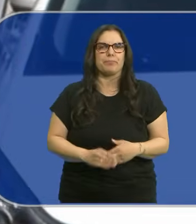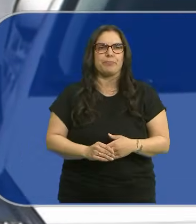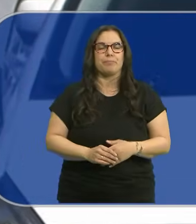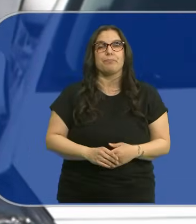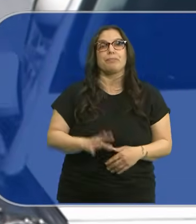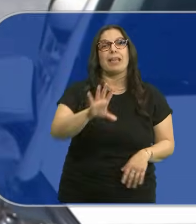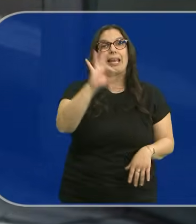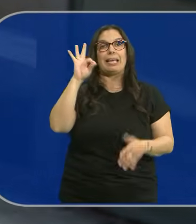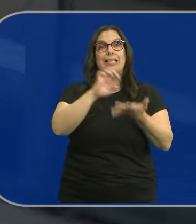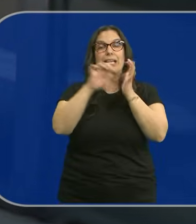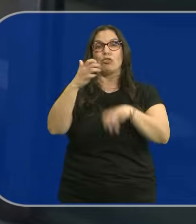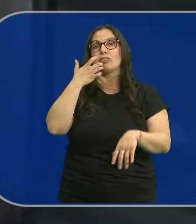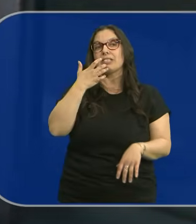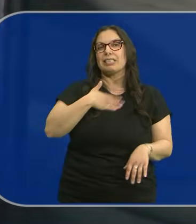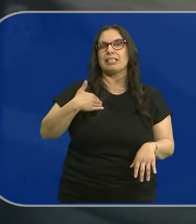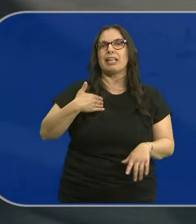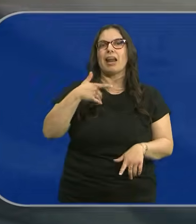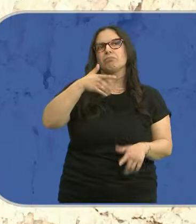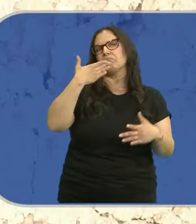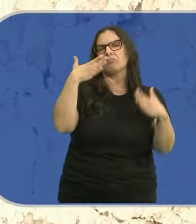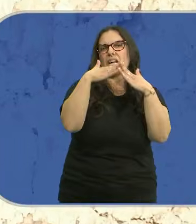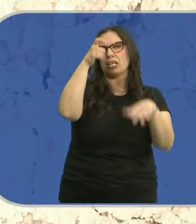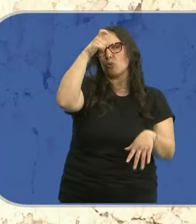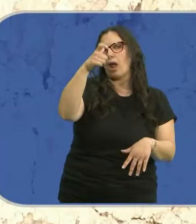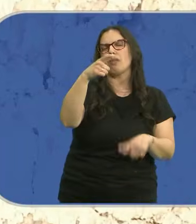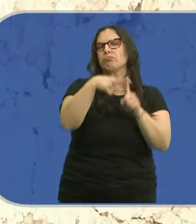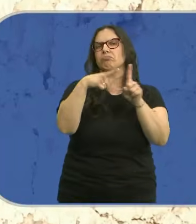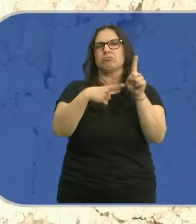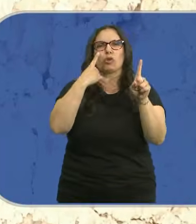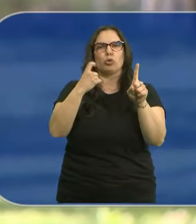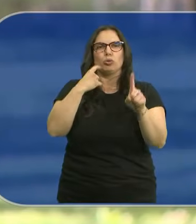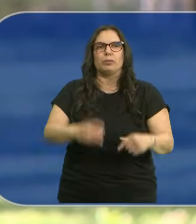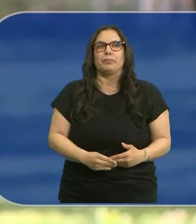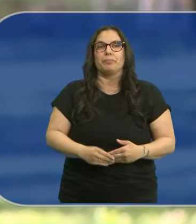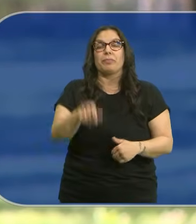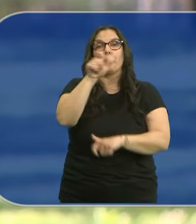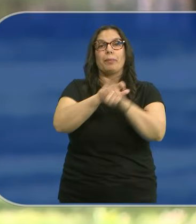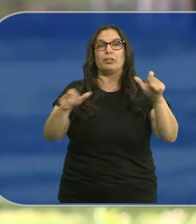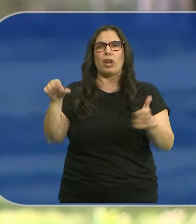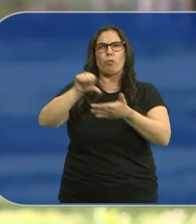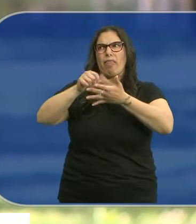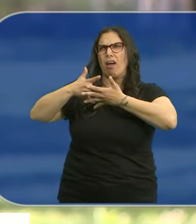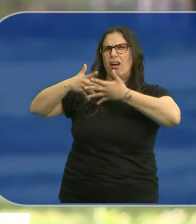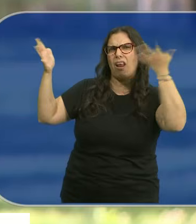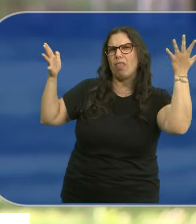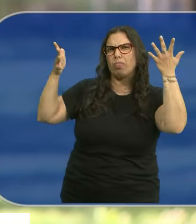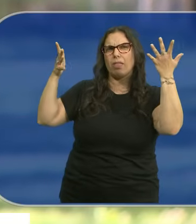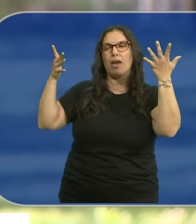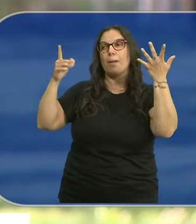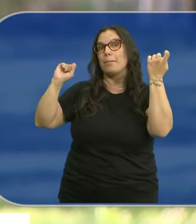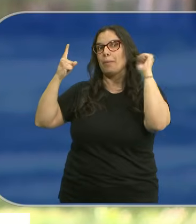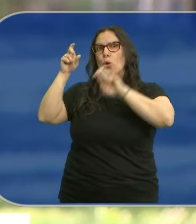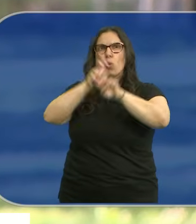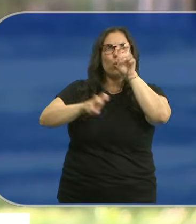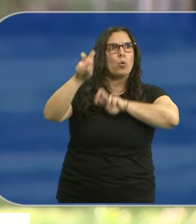Elegir Castilla y León cuando queremos irnos de casa rural es ya toda una costumbre. Cuando la gente sale de las grandes ciudades, lo primero que